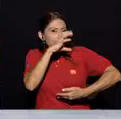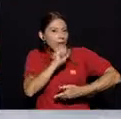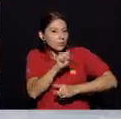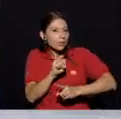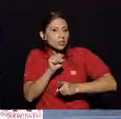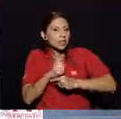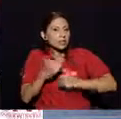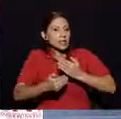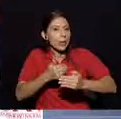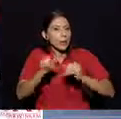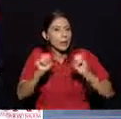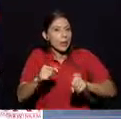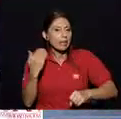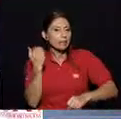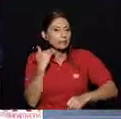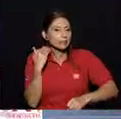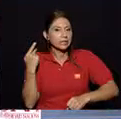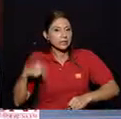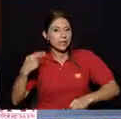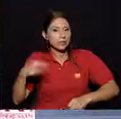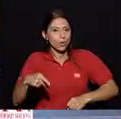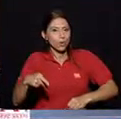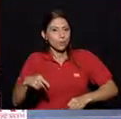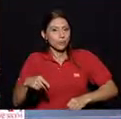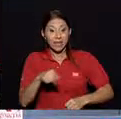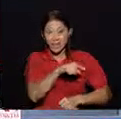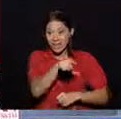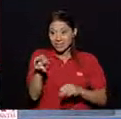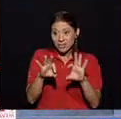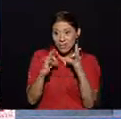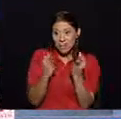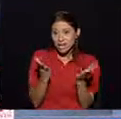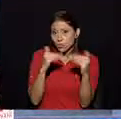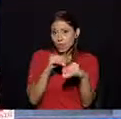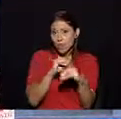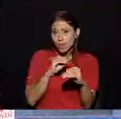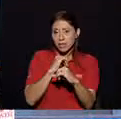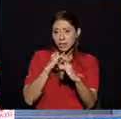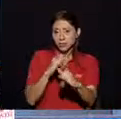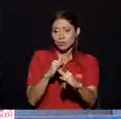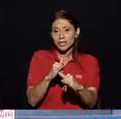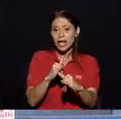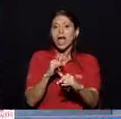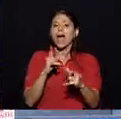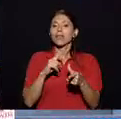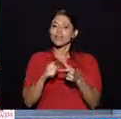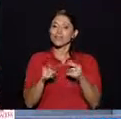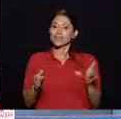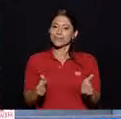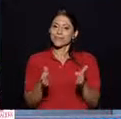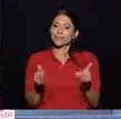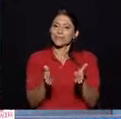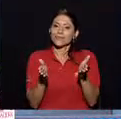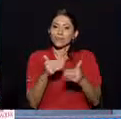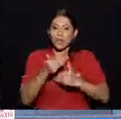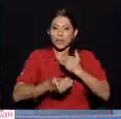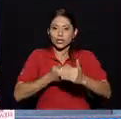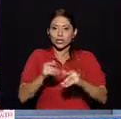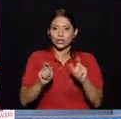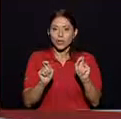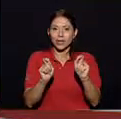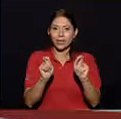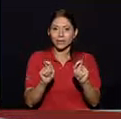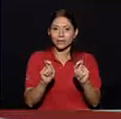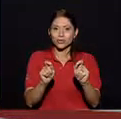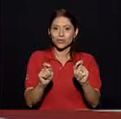empiezan a generarse y a gestarse un proceso que a veces no es en el momento, pero años después se convierte en un episodio de Ese es violencia.